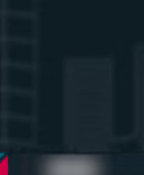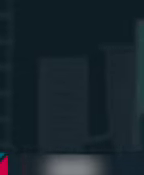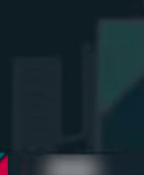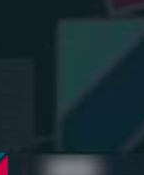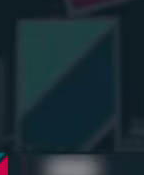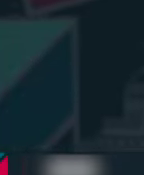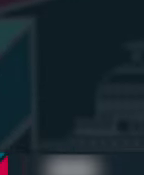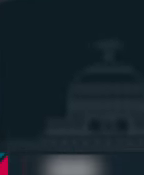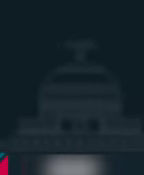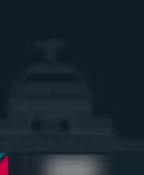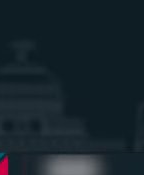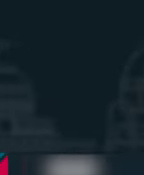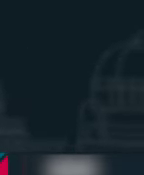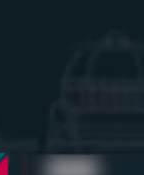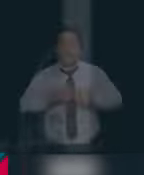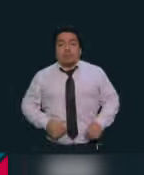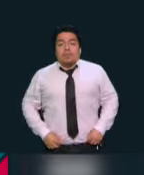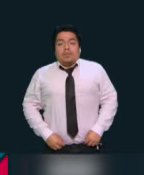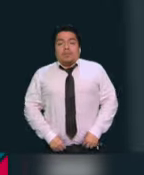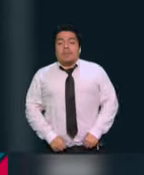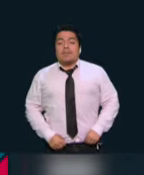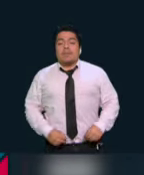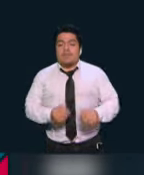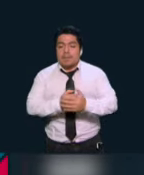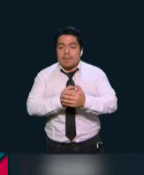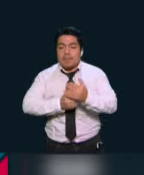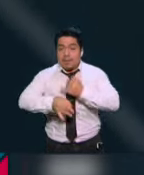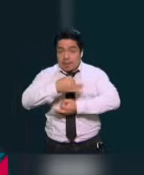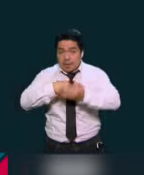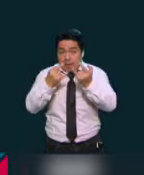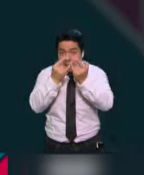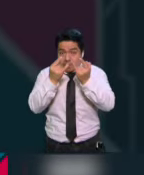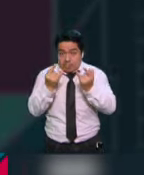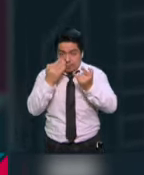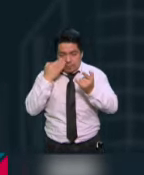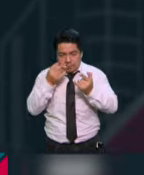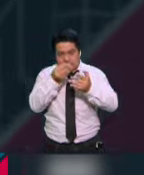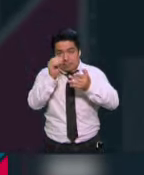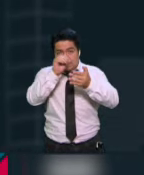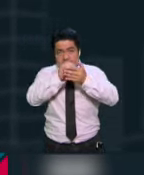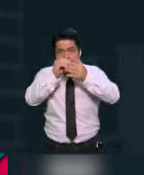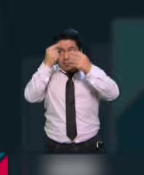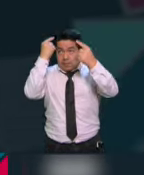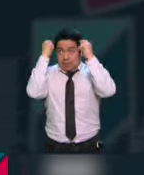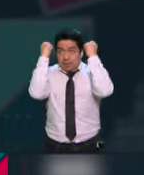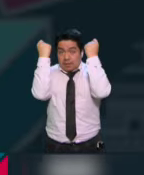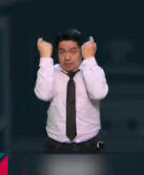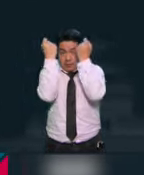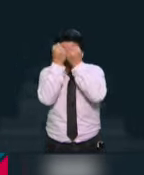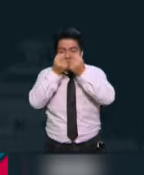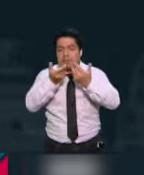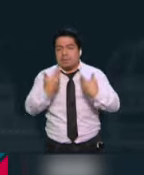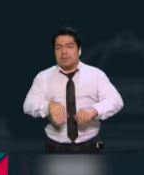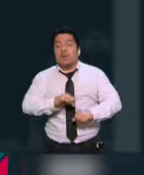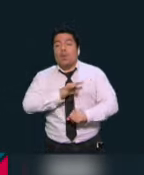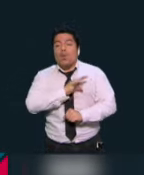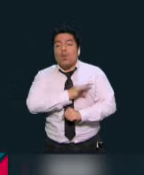plata, Prisca escribió su nombre y el de México en la historia del Olimpo. Muchas, muchas felicidades.